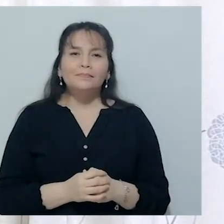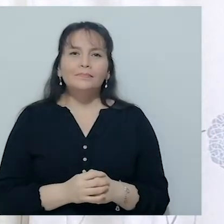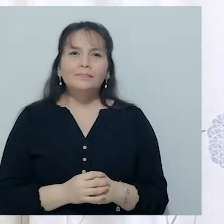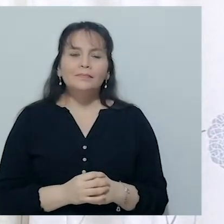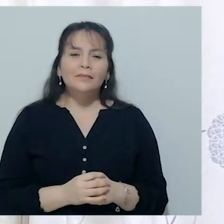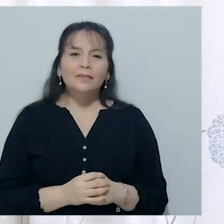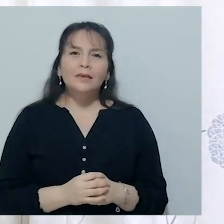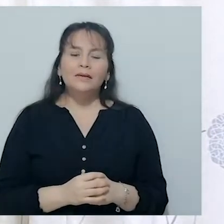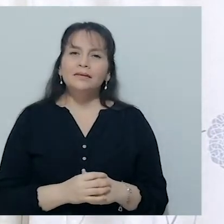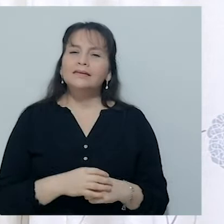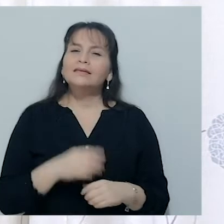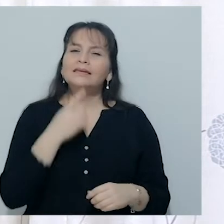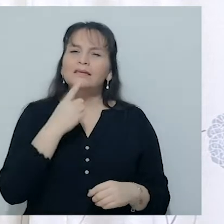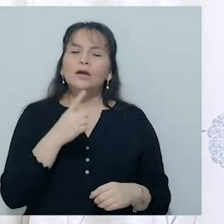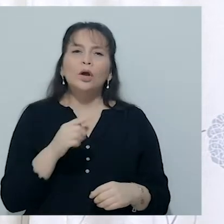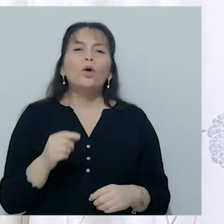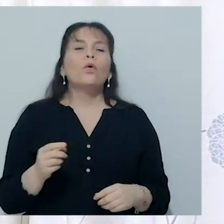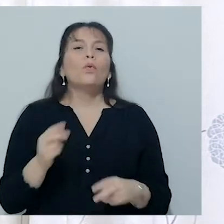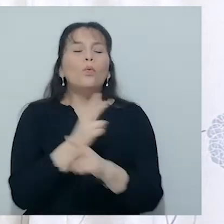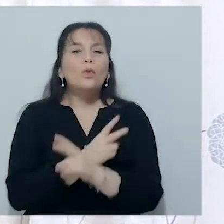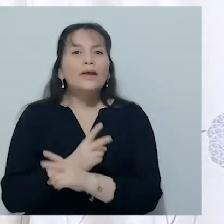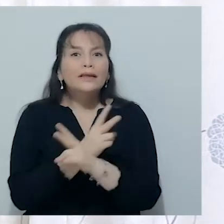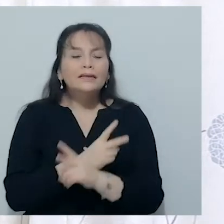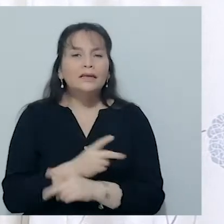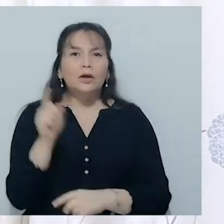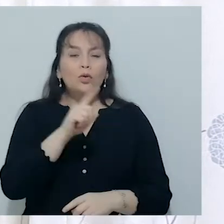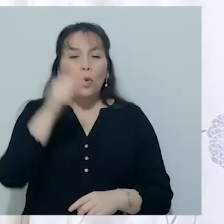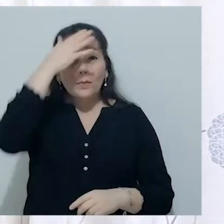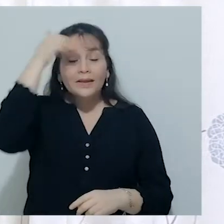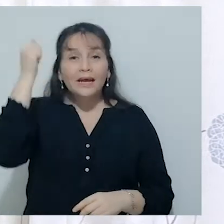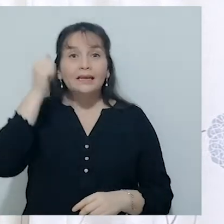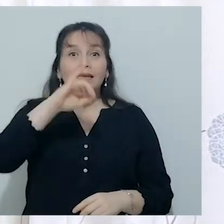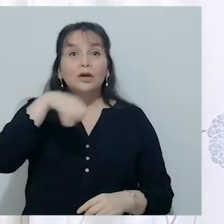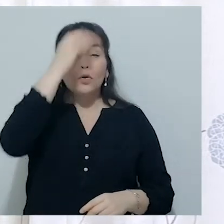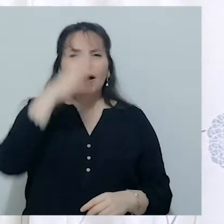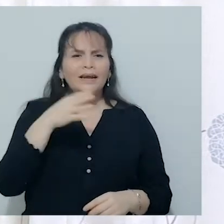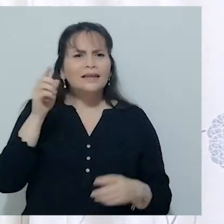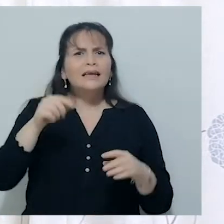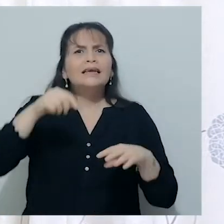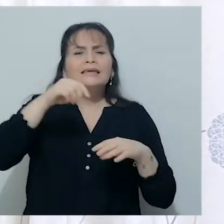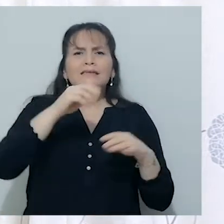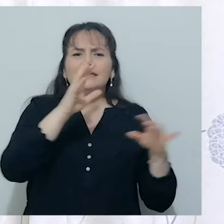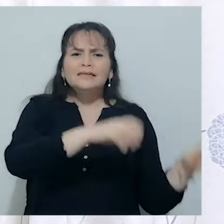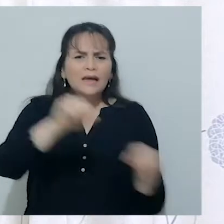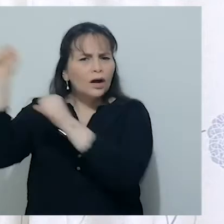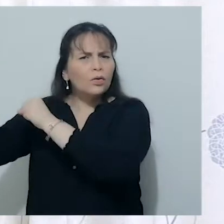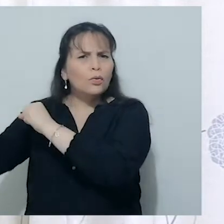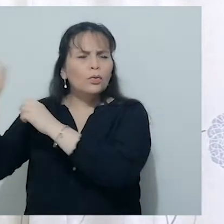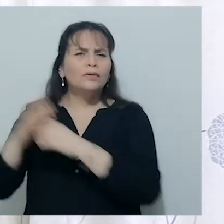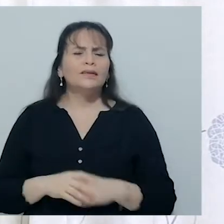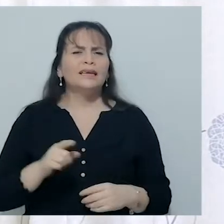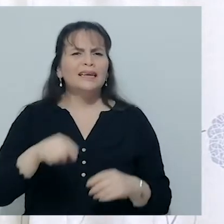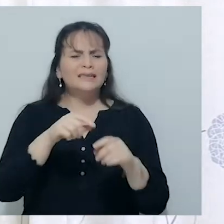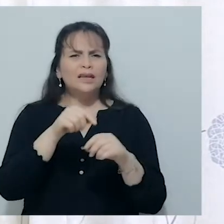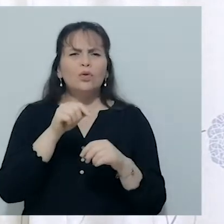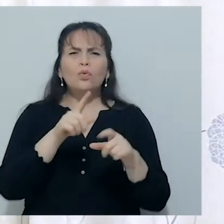capítulo 6 de Deuteronomio, cuídate de no olvidarte de Jehová que te sacó de la tierra de Egipto de casa de